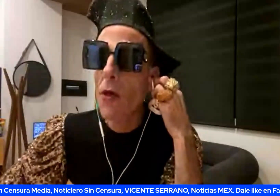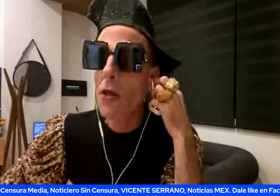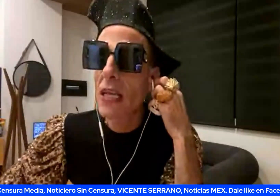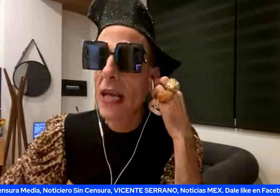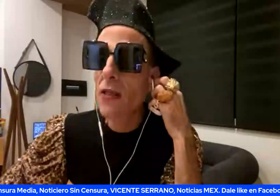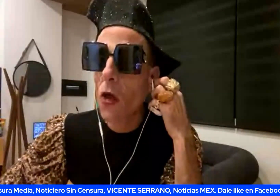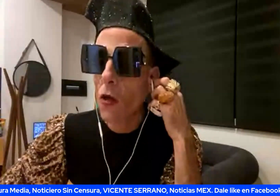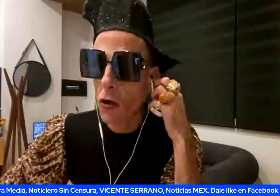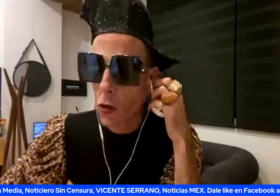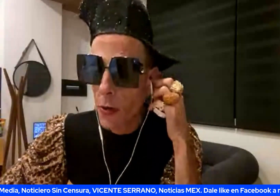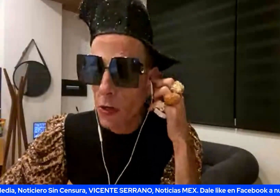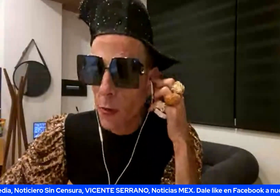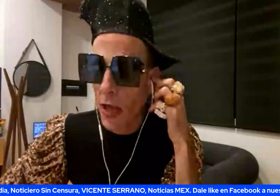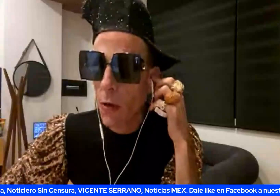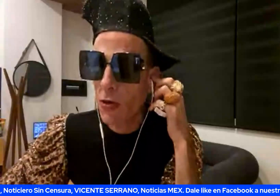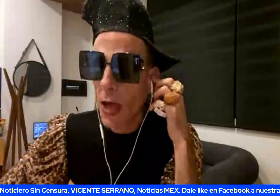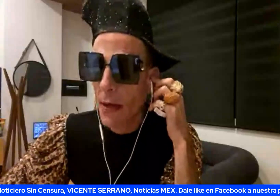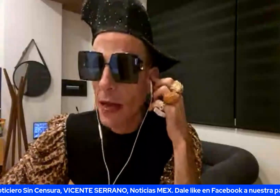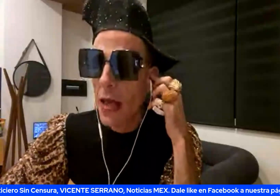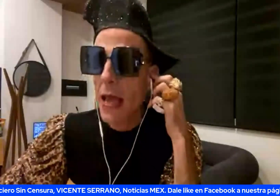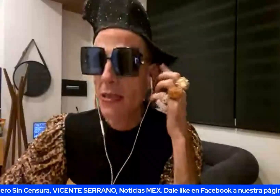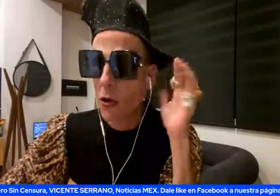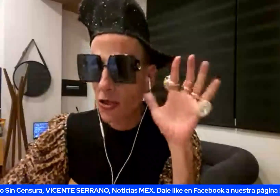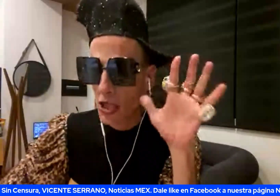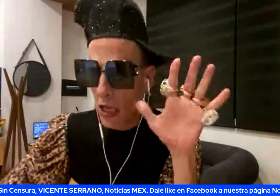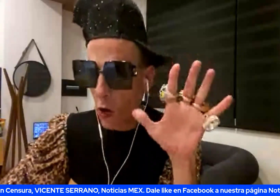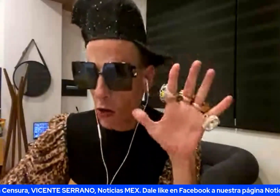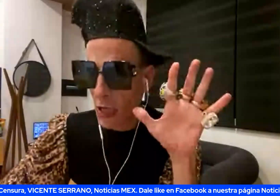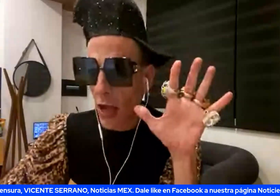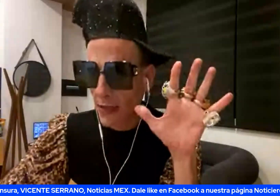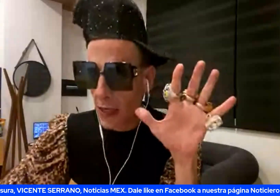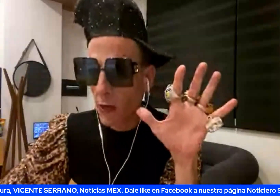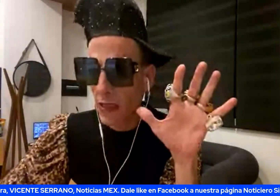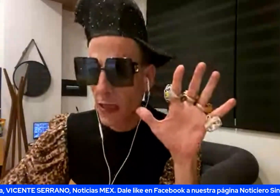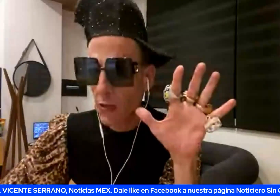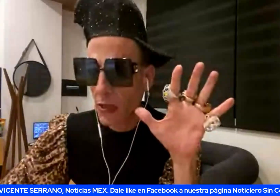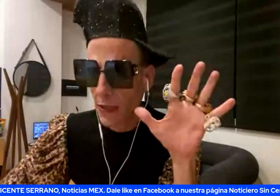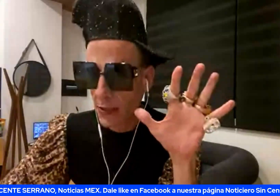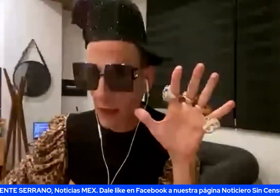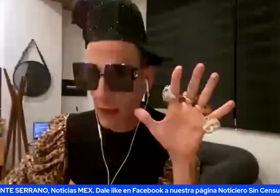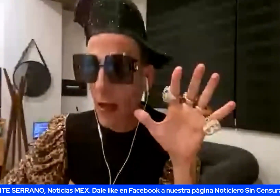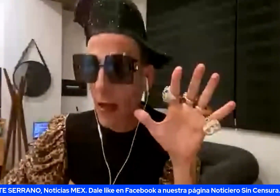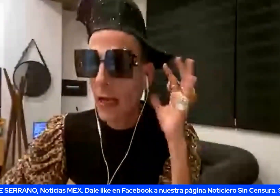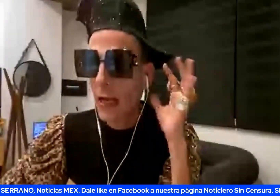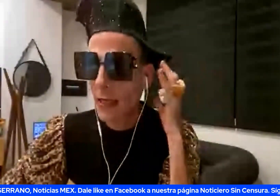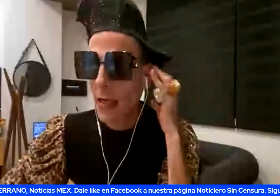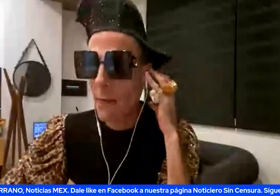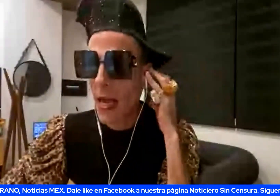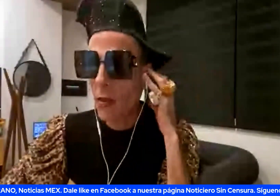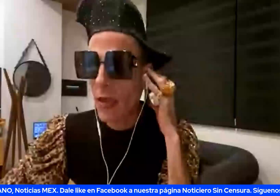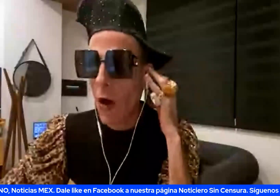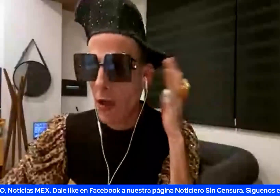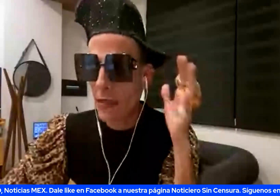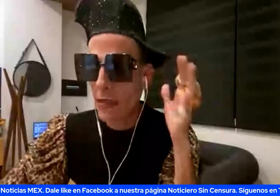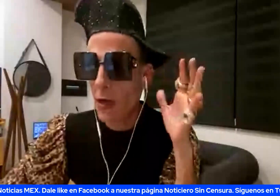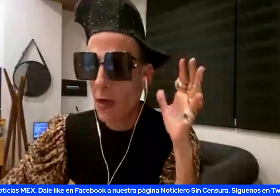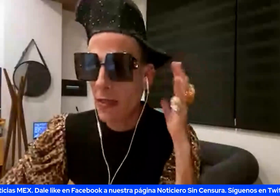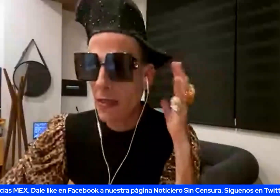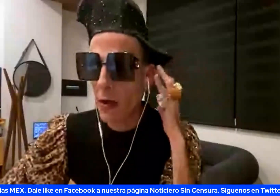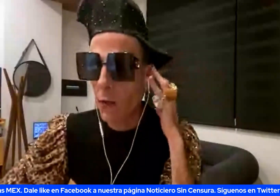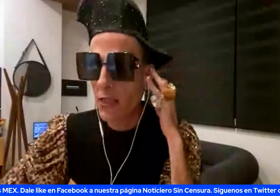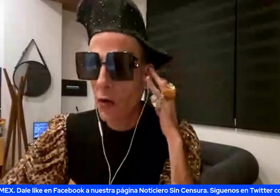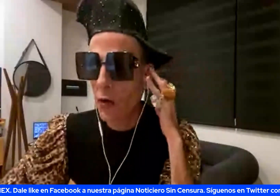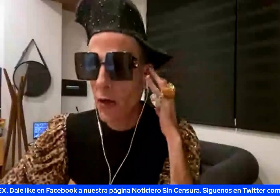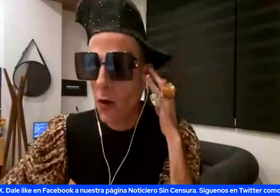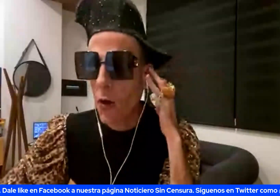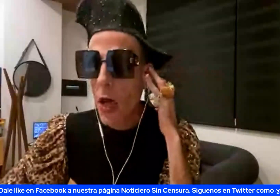No te puedo decir que en todos los rubros, porque como saben, son 5 cosas, hay 5 incisos que se están viendo. Ya hoy hicieron y